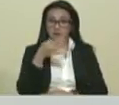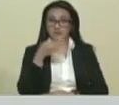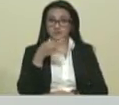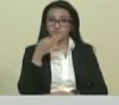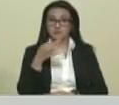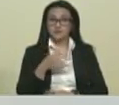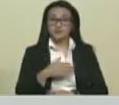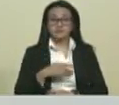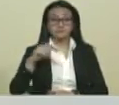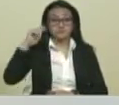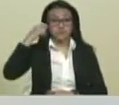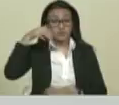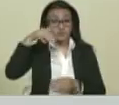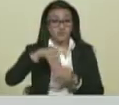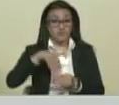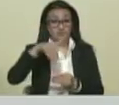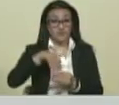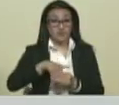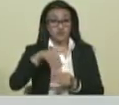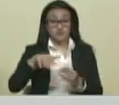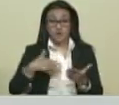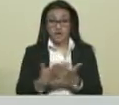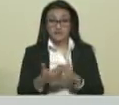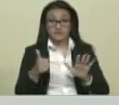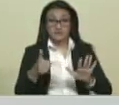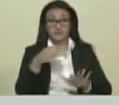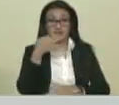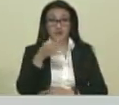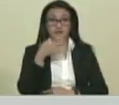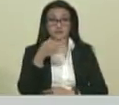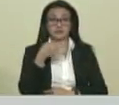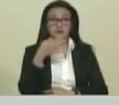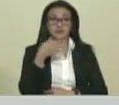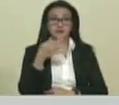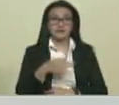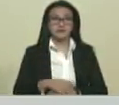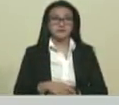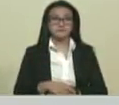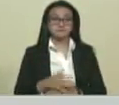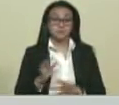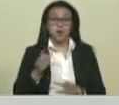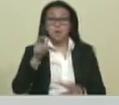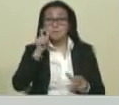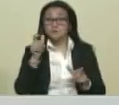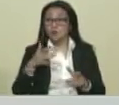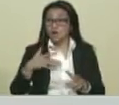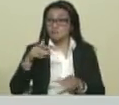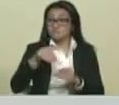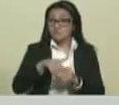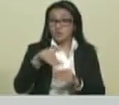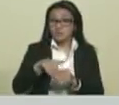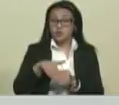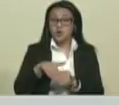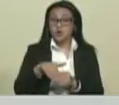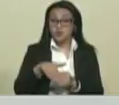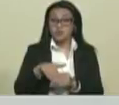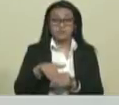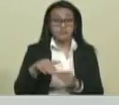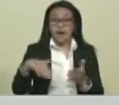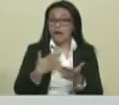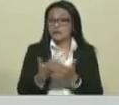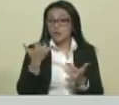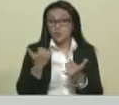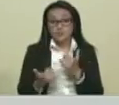que el acto de votación es hasta las 6 de la tarde, a menos que hayan electores en la cola, en cuyo caso los centros de votación